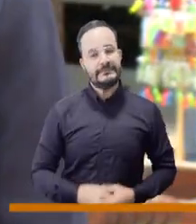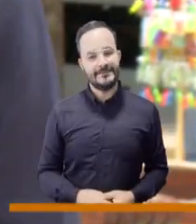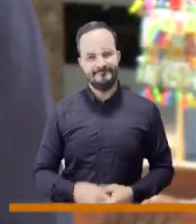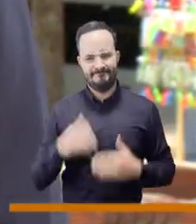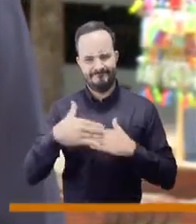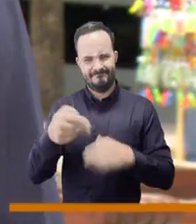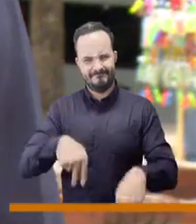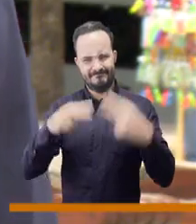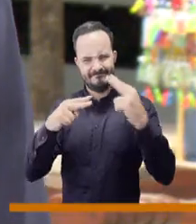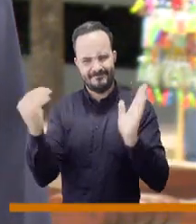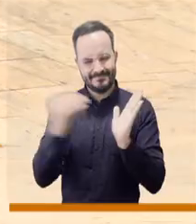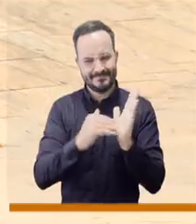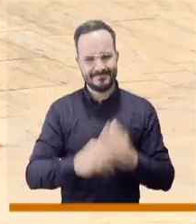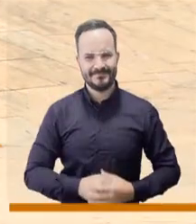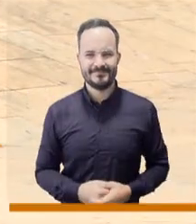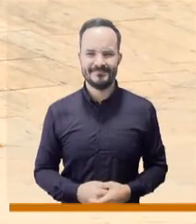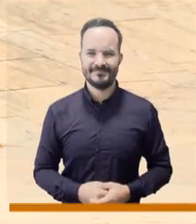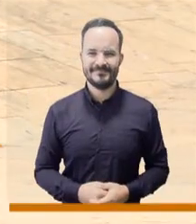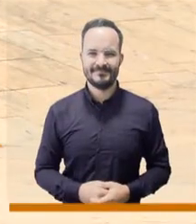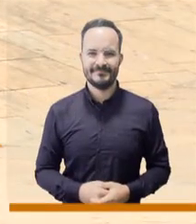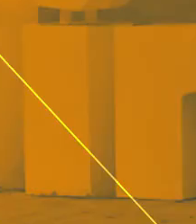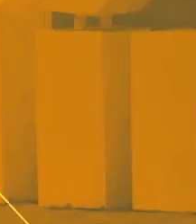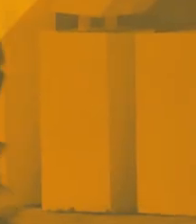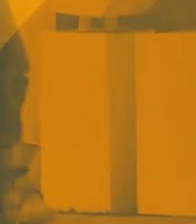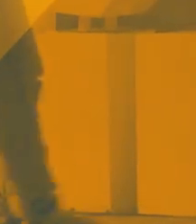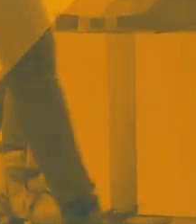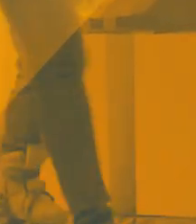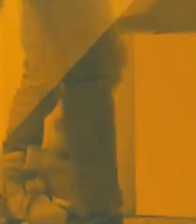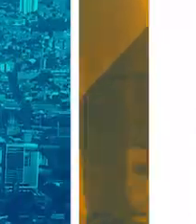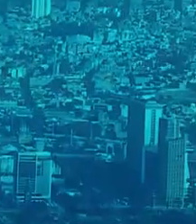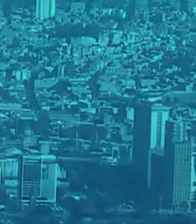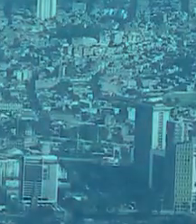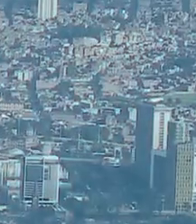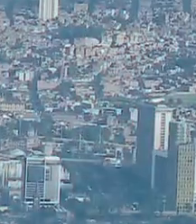violencias armadas en la ciudad. Ya regresamos.